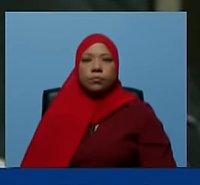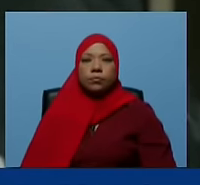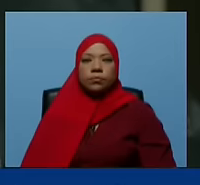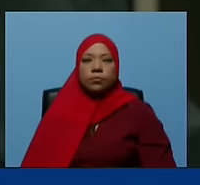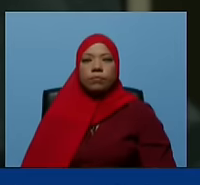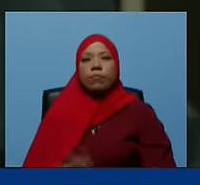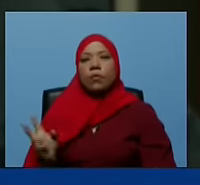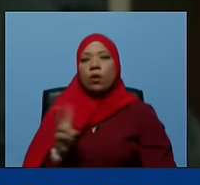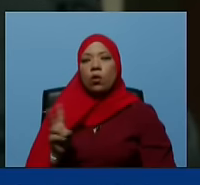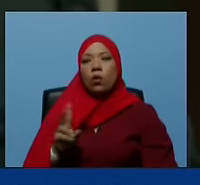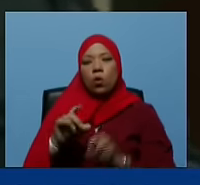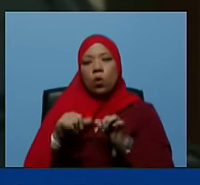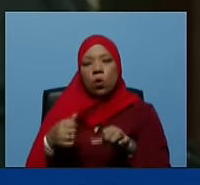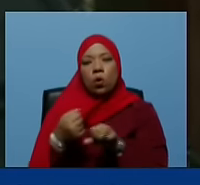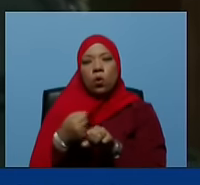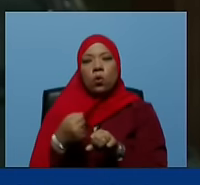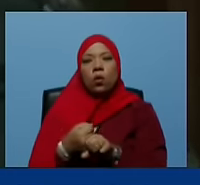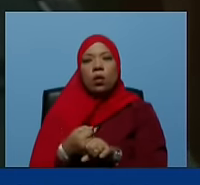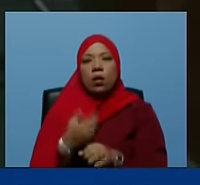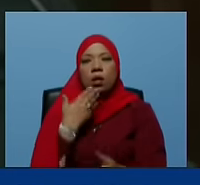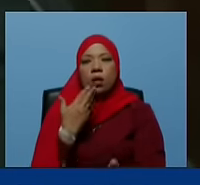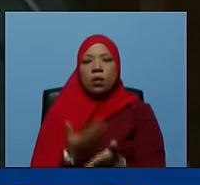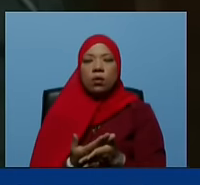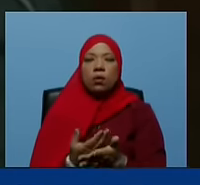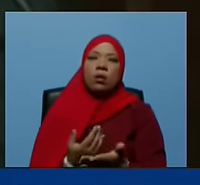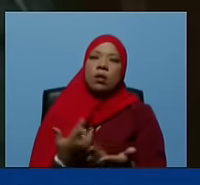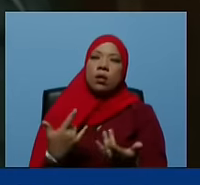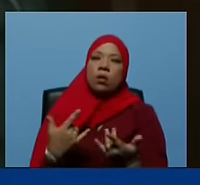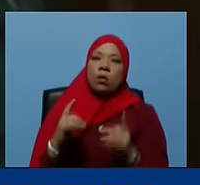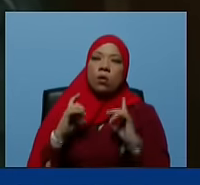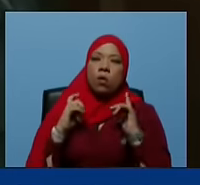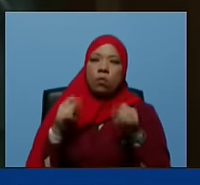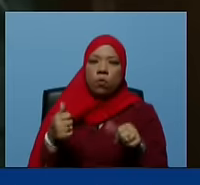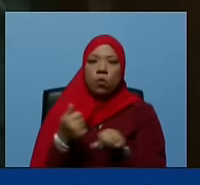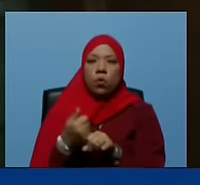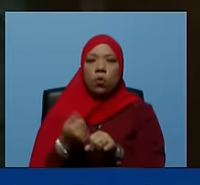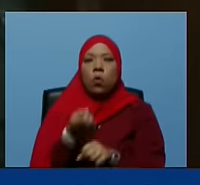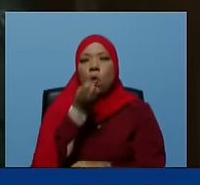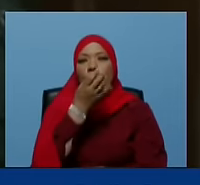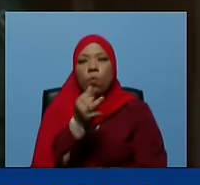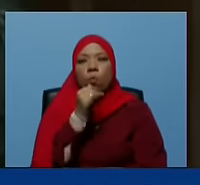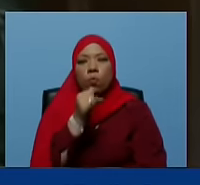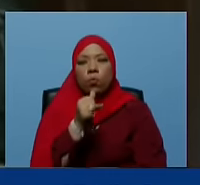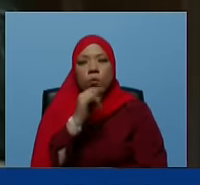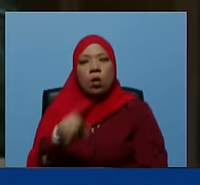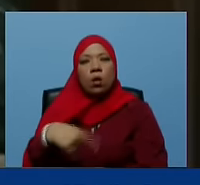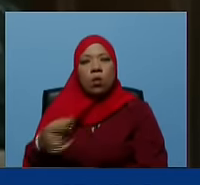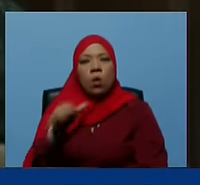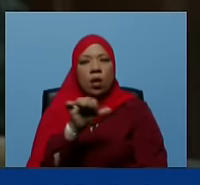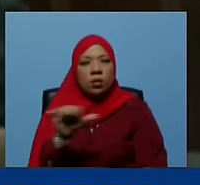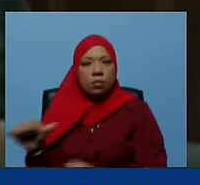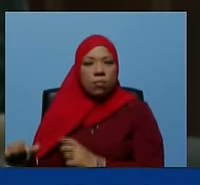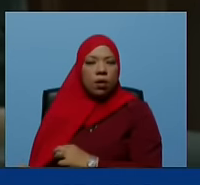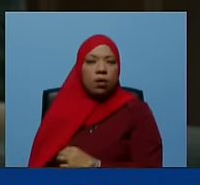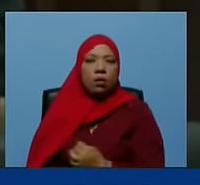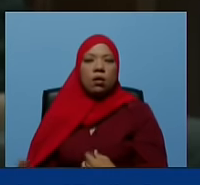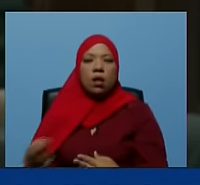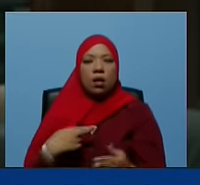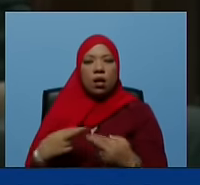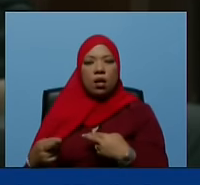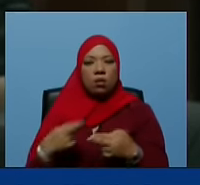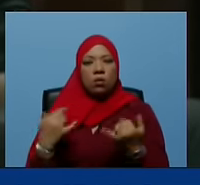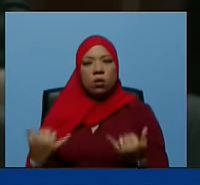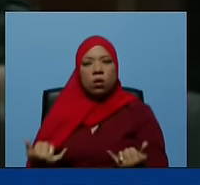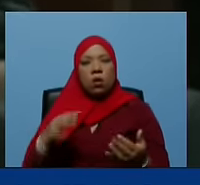En Venezuela ha empezado la transición energética. Y hay muy buenos anuncios para las próximas semanas en relación a